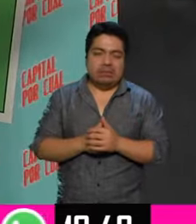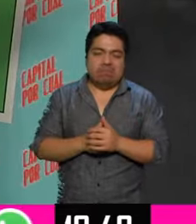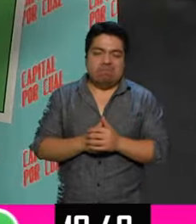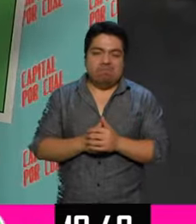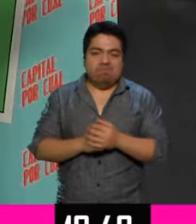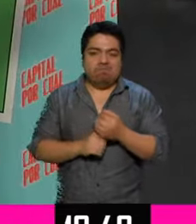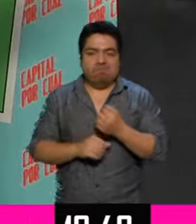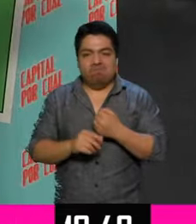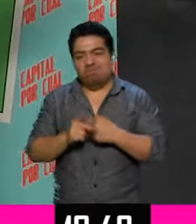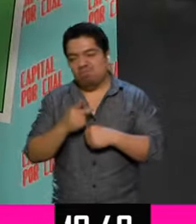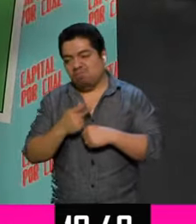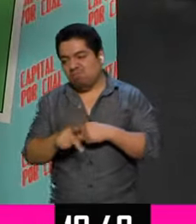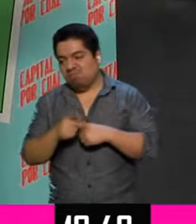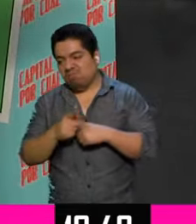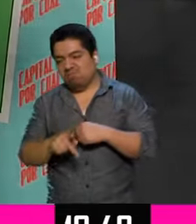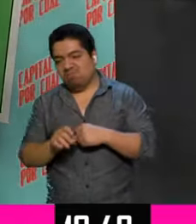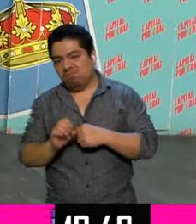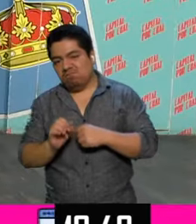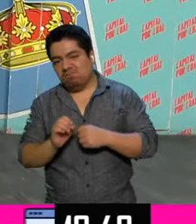no.